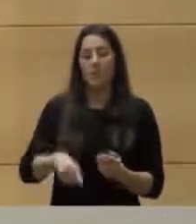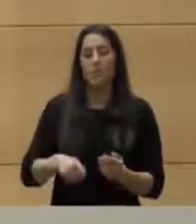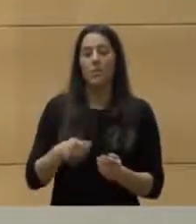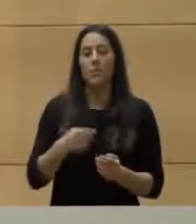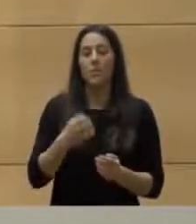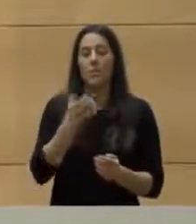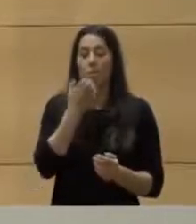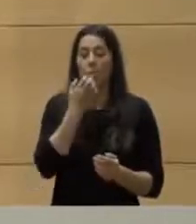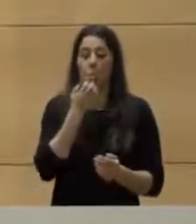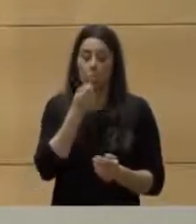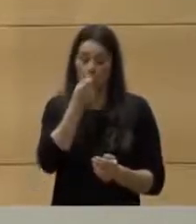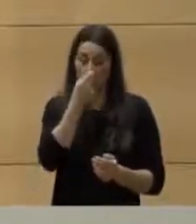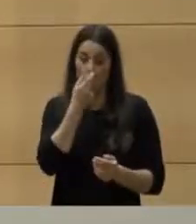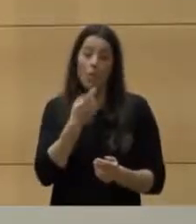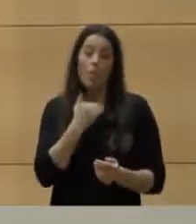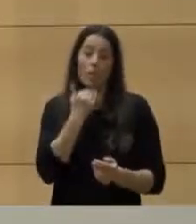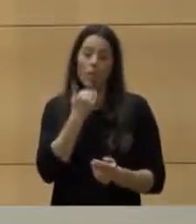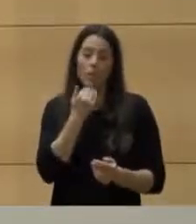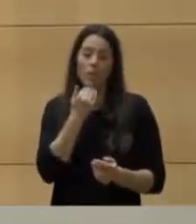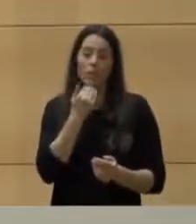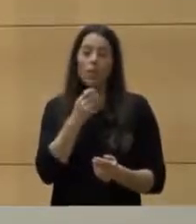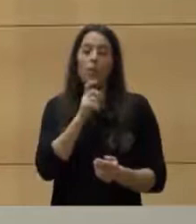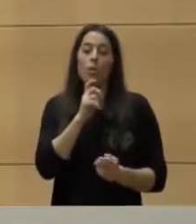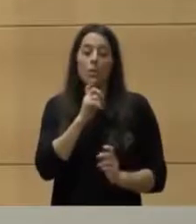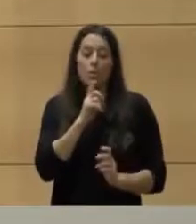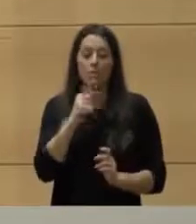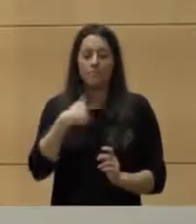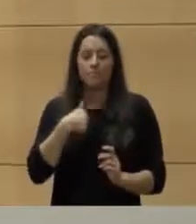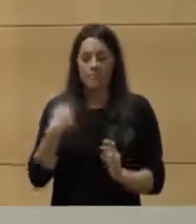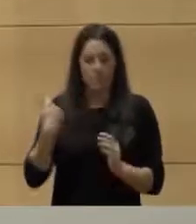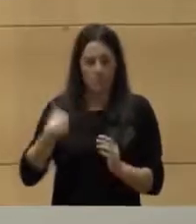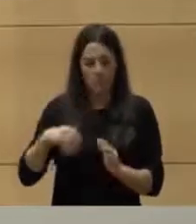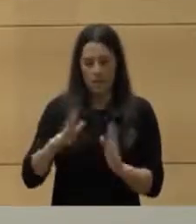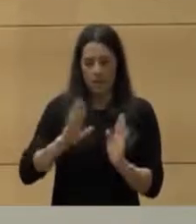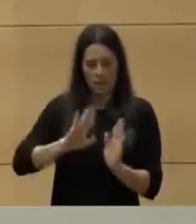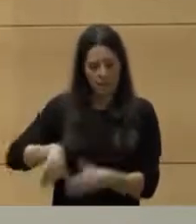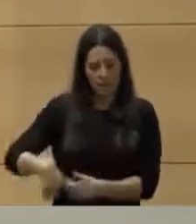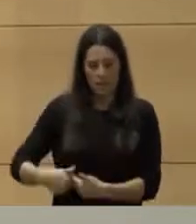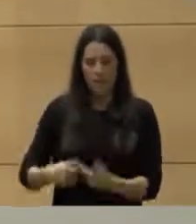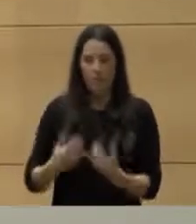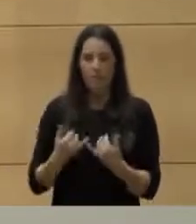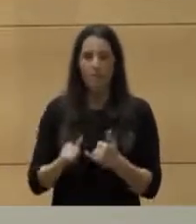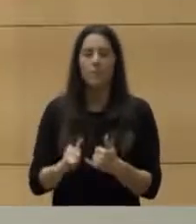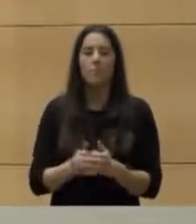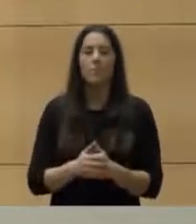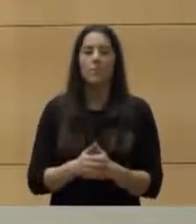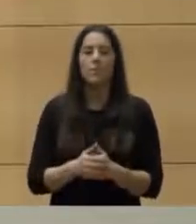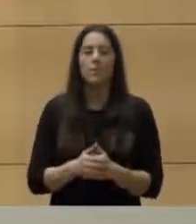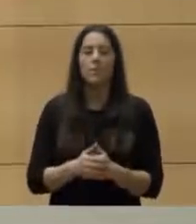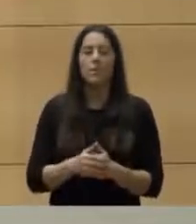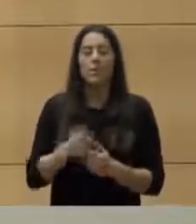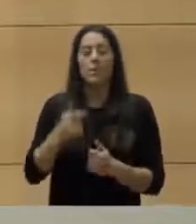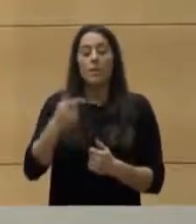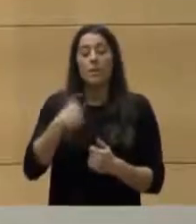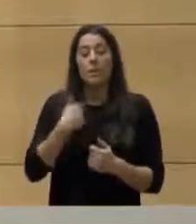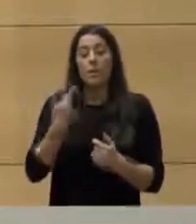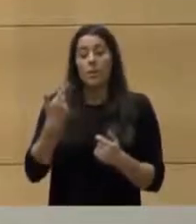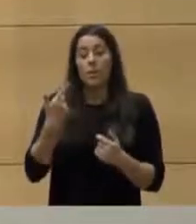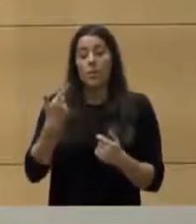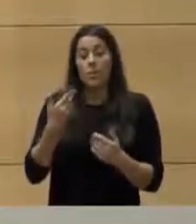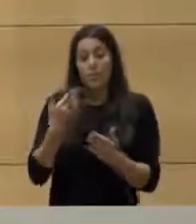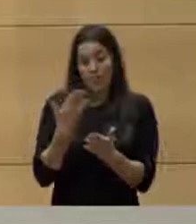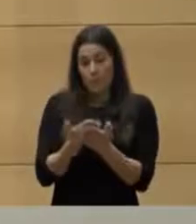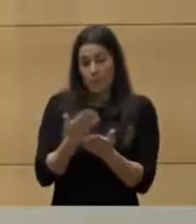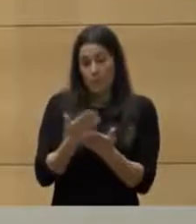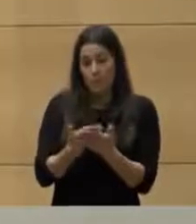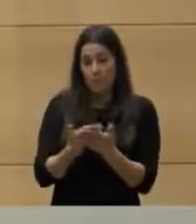cómo? Y con esto termino. Yo propondría, habida cuenta de que planteo del impulso inicial,